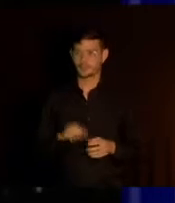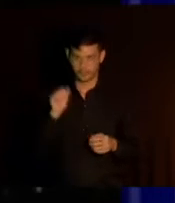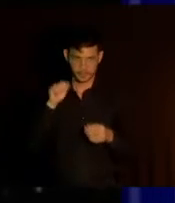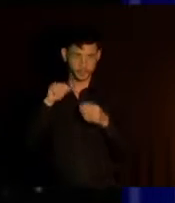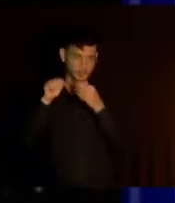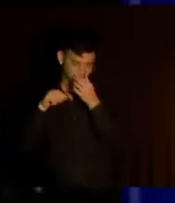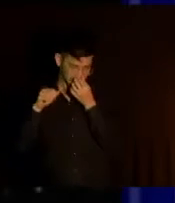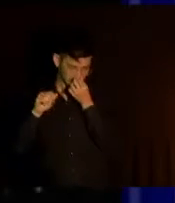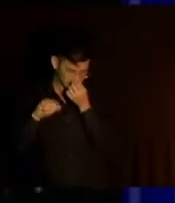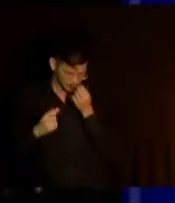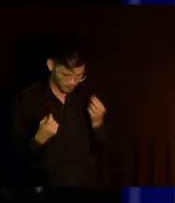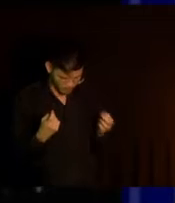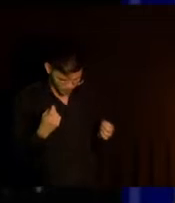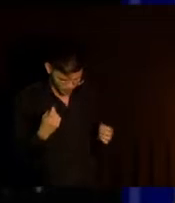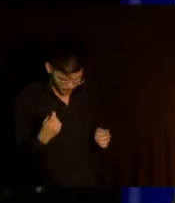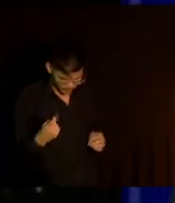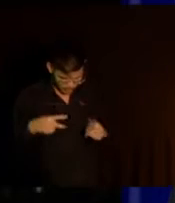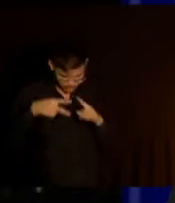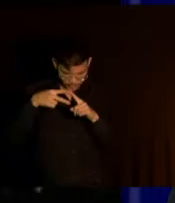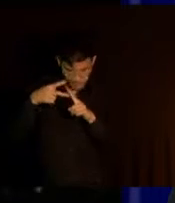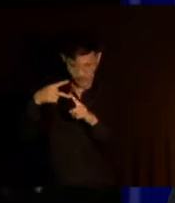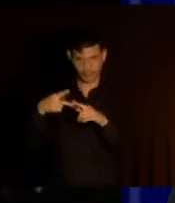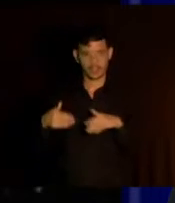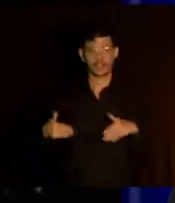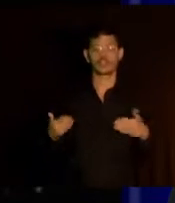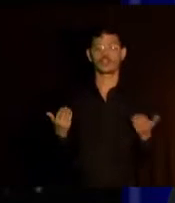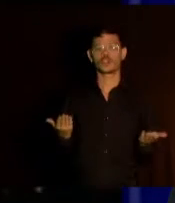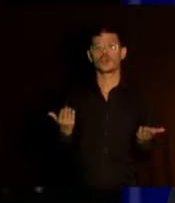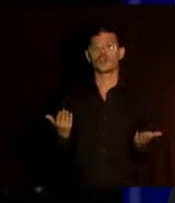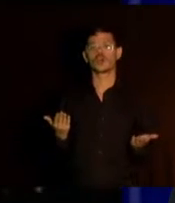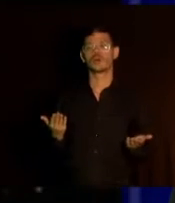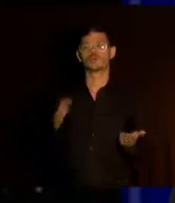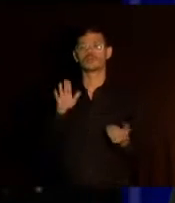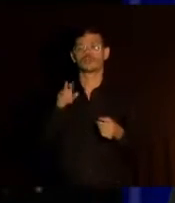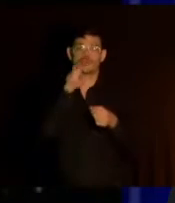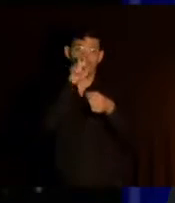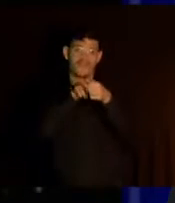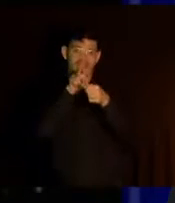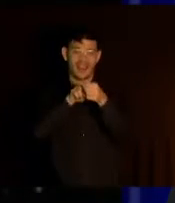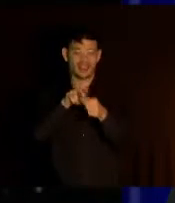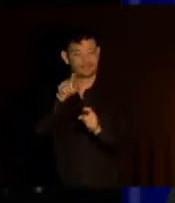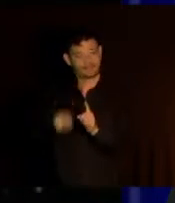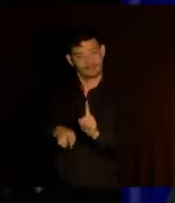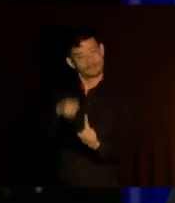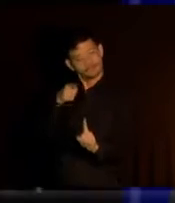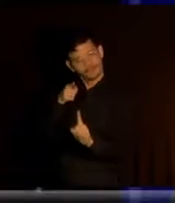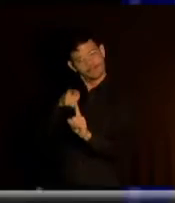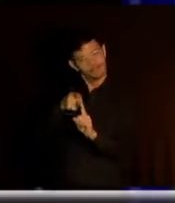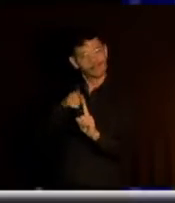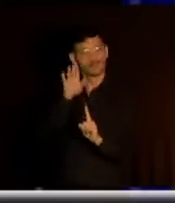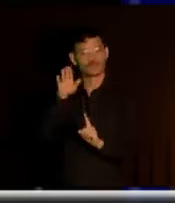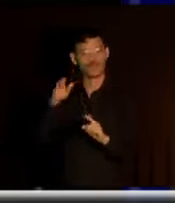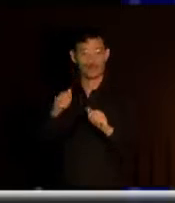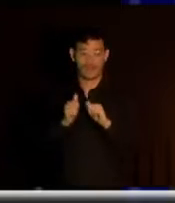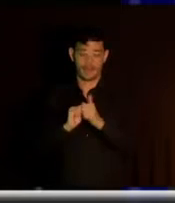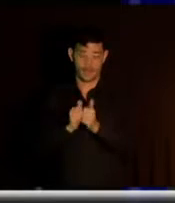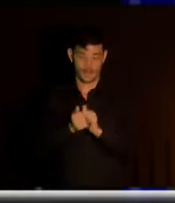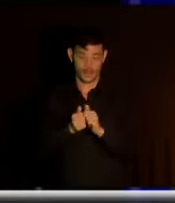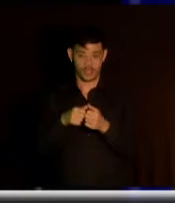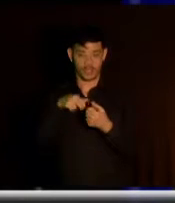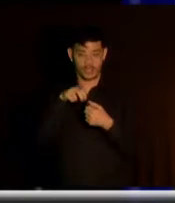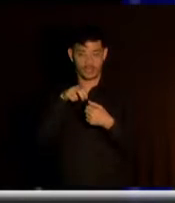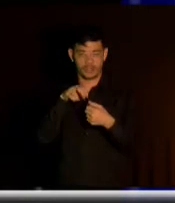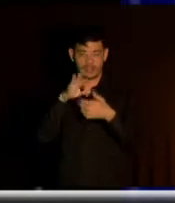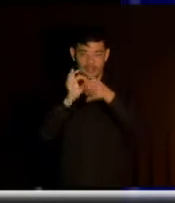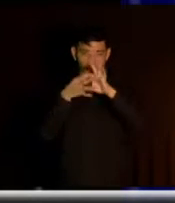Faltan dos apartes, que es ¿cómo quedarían las federaciones que son netamente paralímpicas, que hablan de deporte paralímpico, que son cuatro